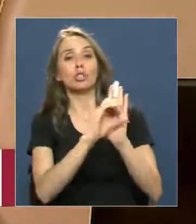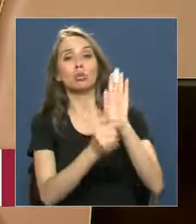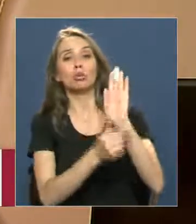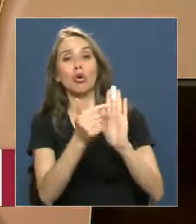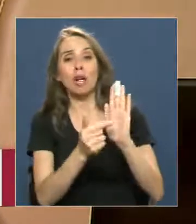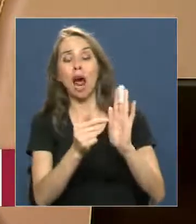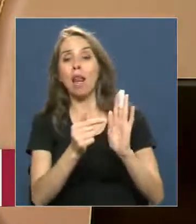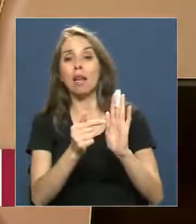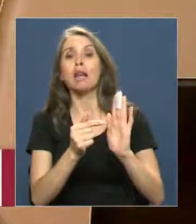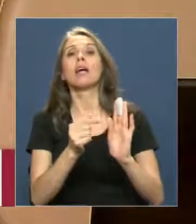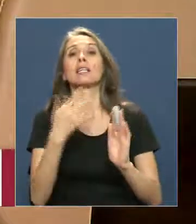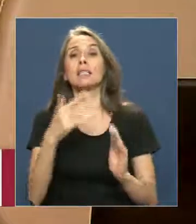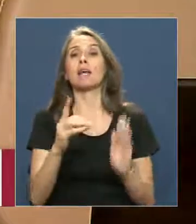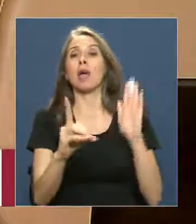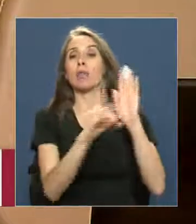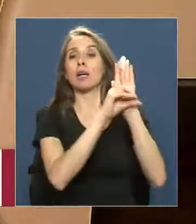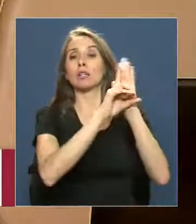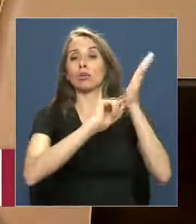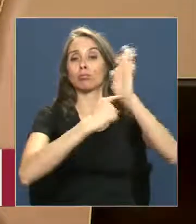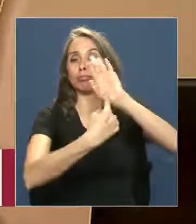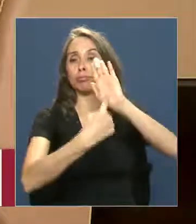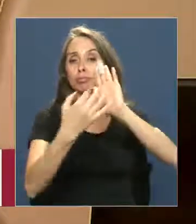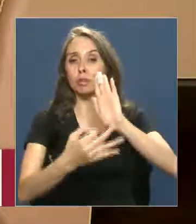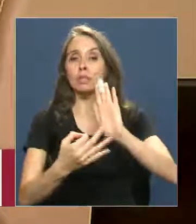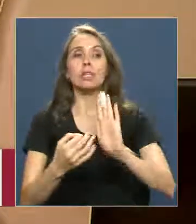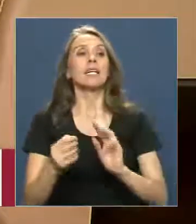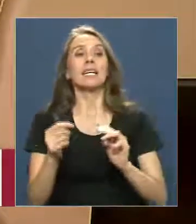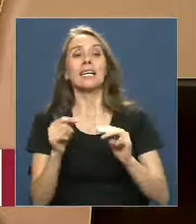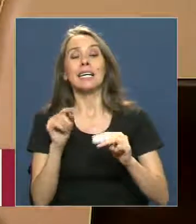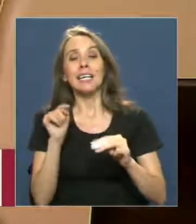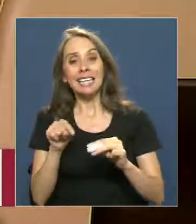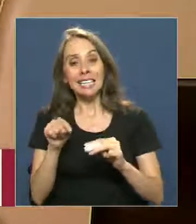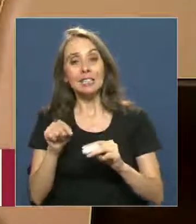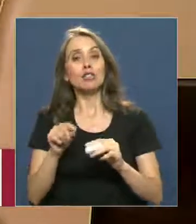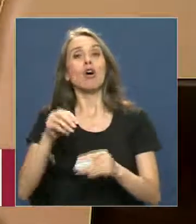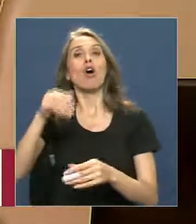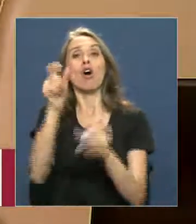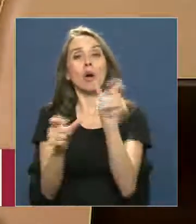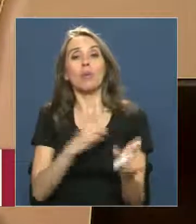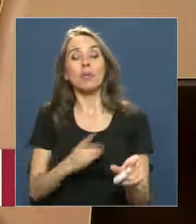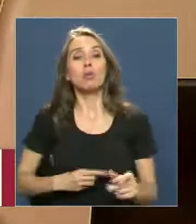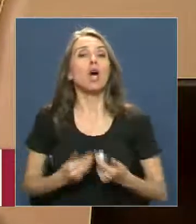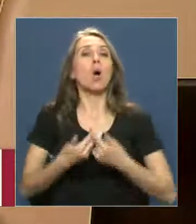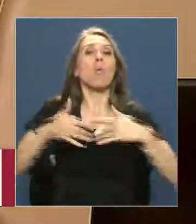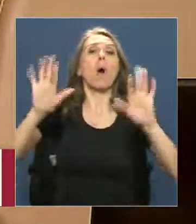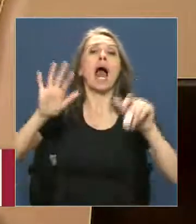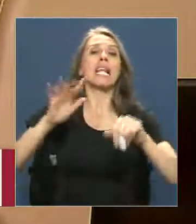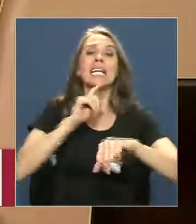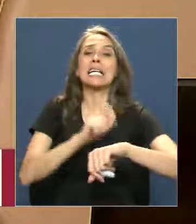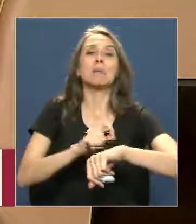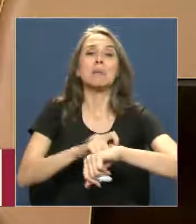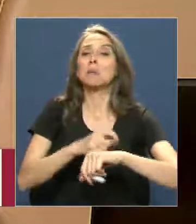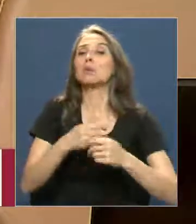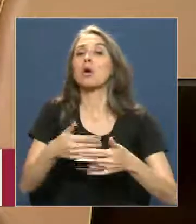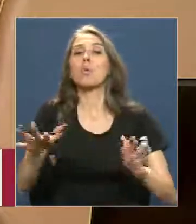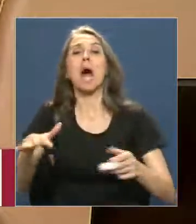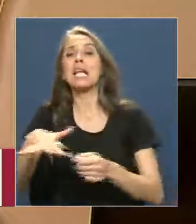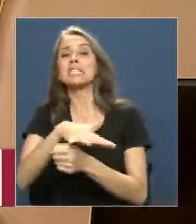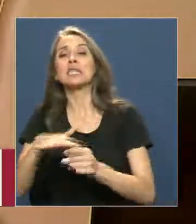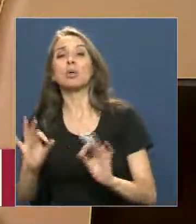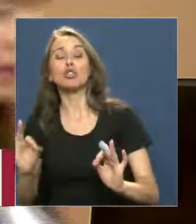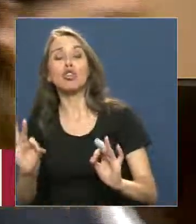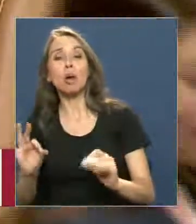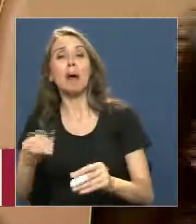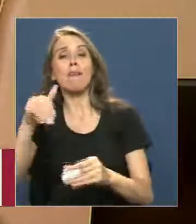estamos regulando, ¿cierto?, que opere esta forma en cualquier minuto o en cualquier estado normal,